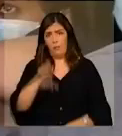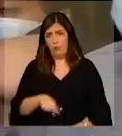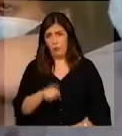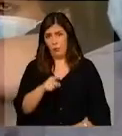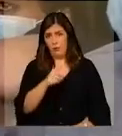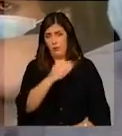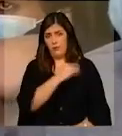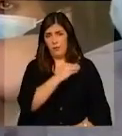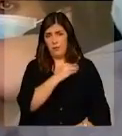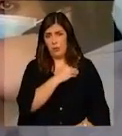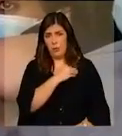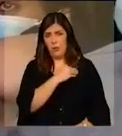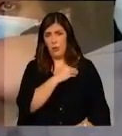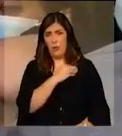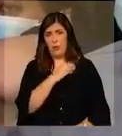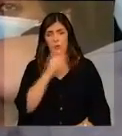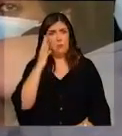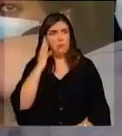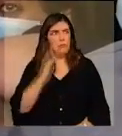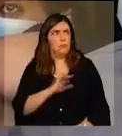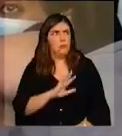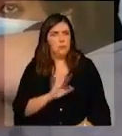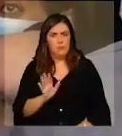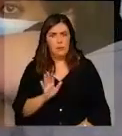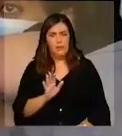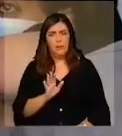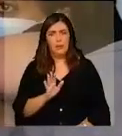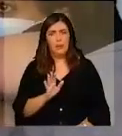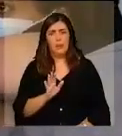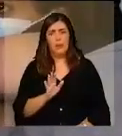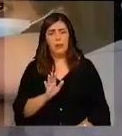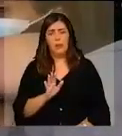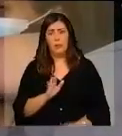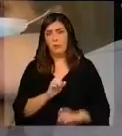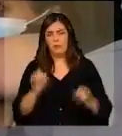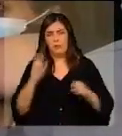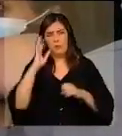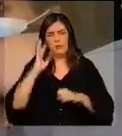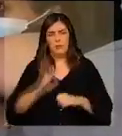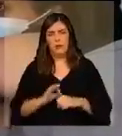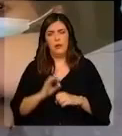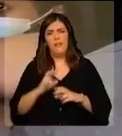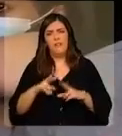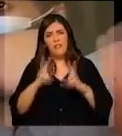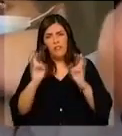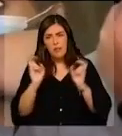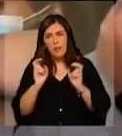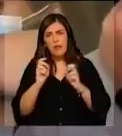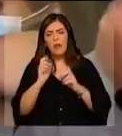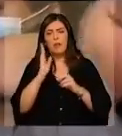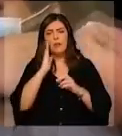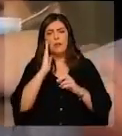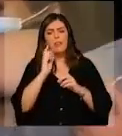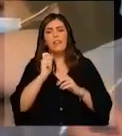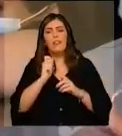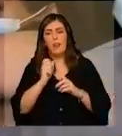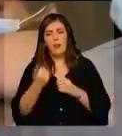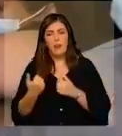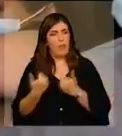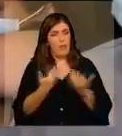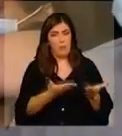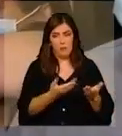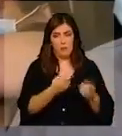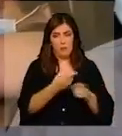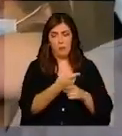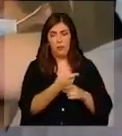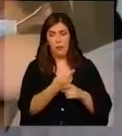que eso estaba pasando, no lo podíamos creer. Se investigó y bueno, llegamos a quien había hecho la...